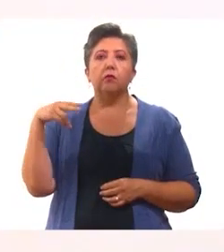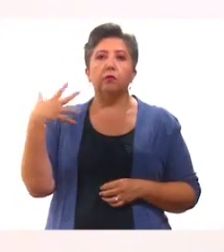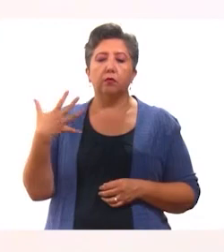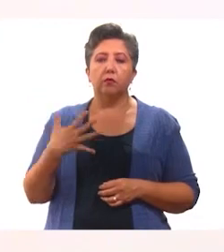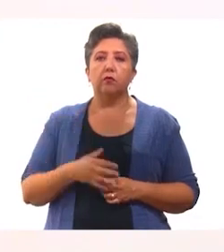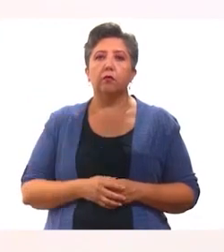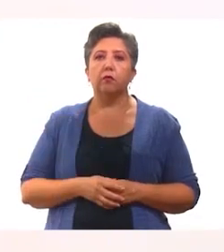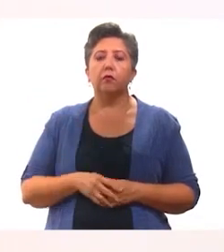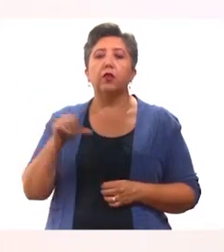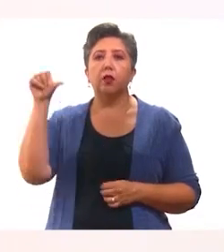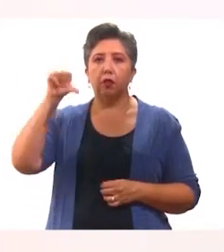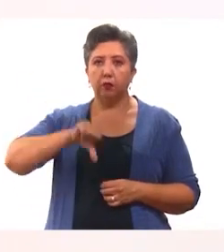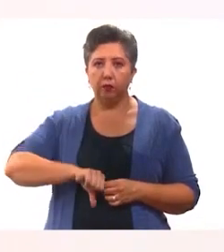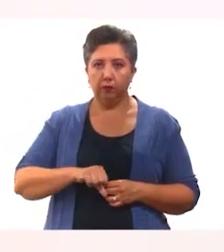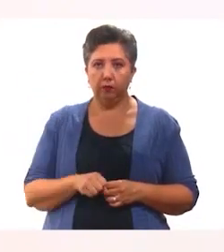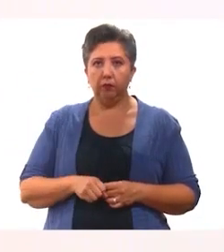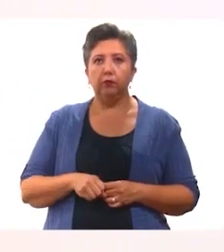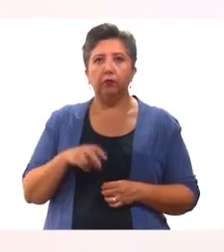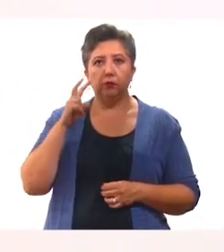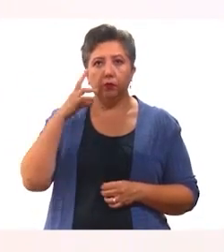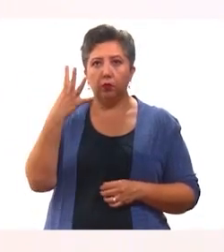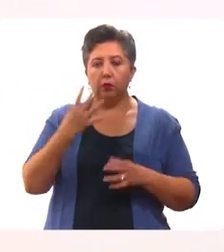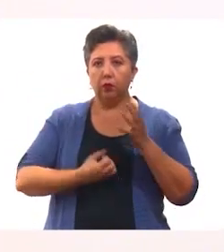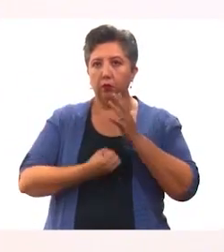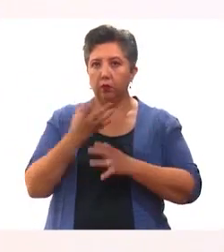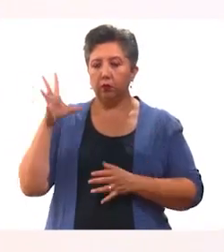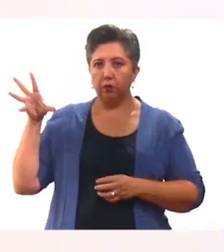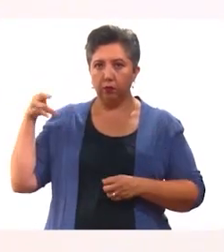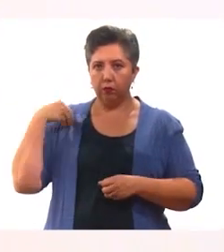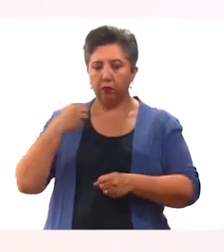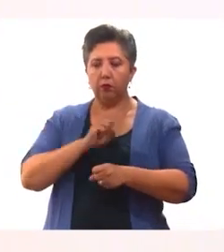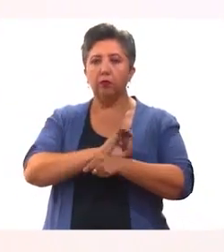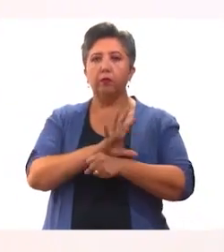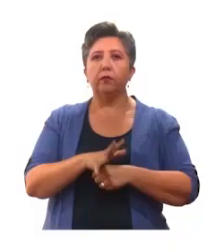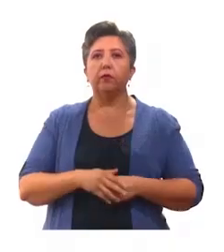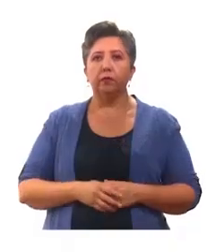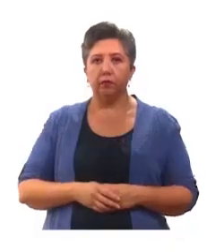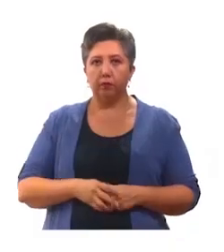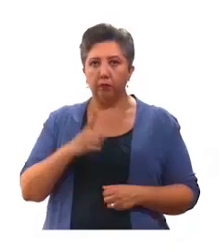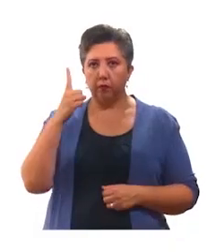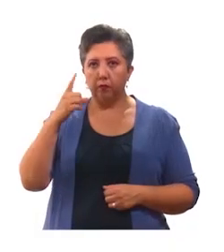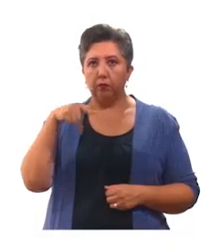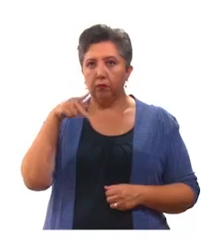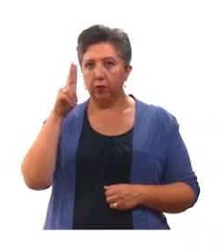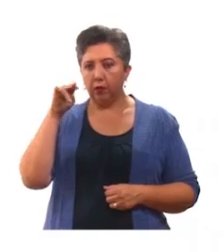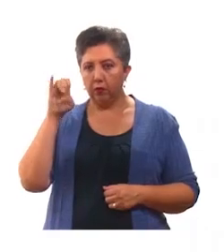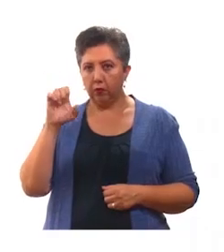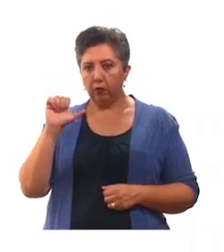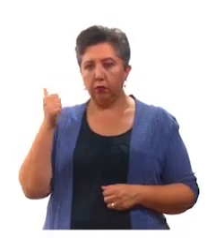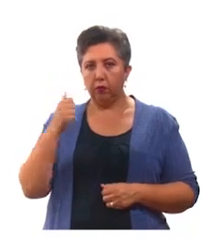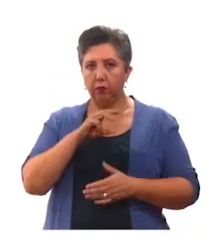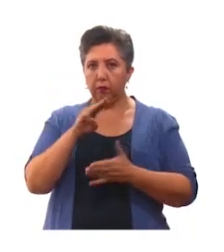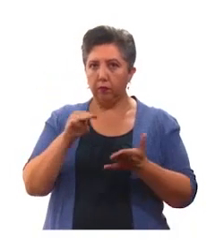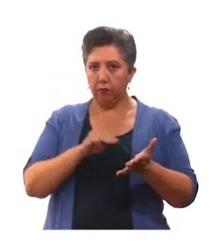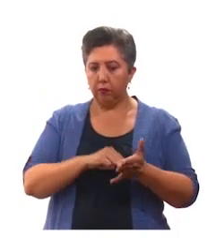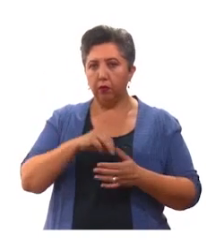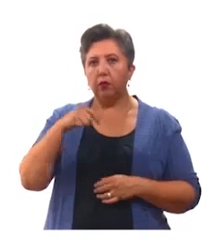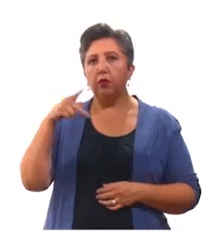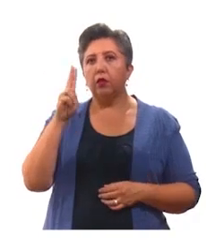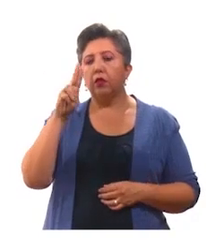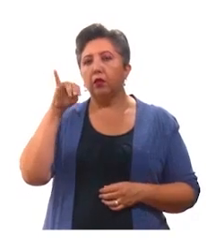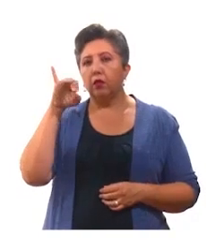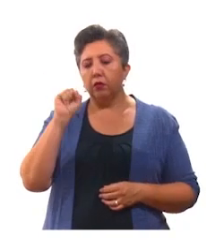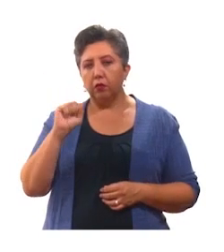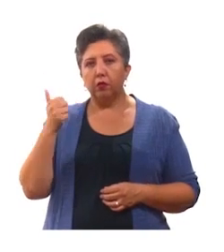109.585. Hoy se detectaron 4 nuevos contagios de coronavirus, uno en Aquil, uno en Mérida, uno en